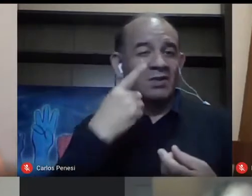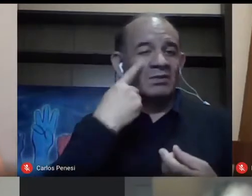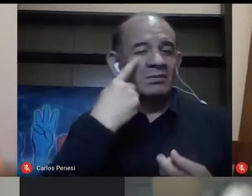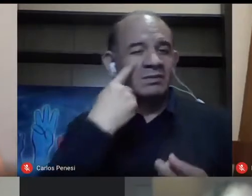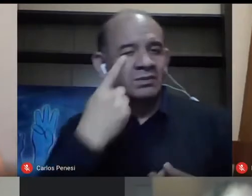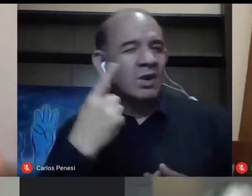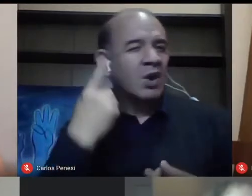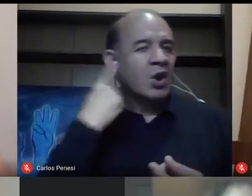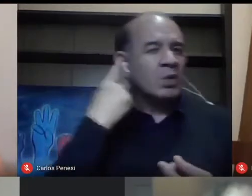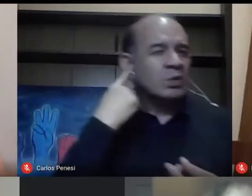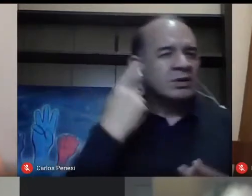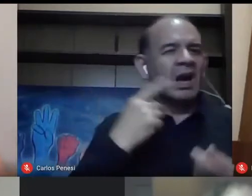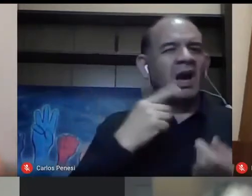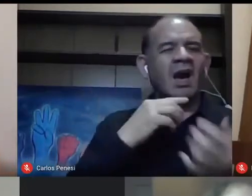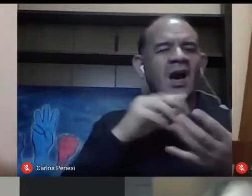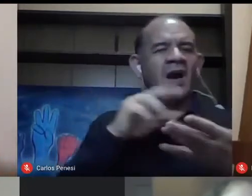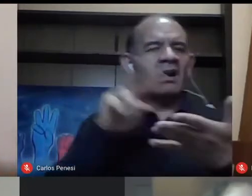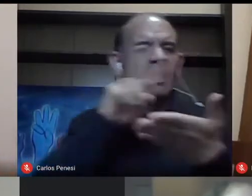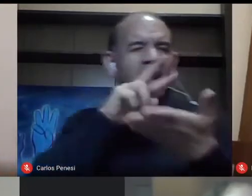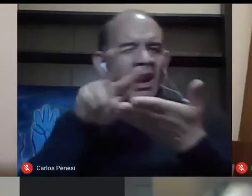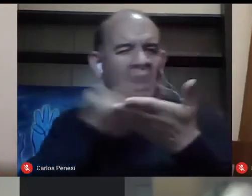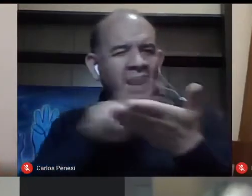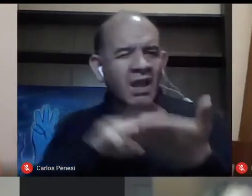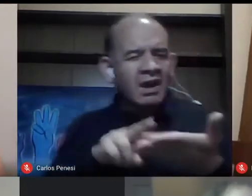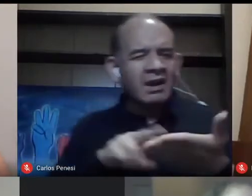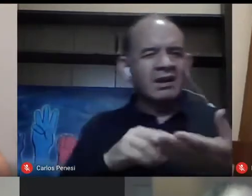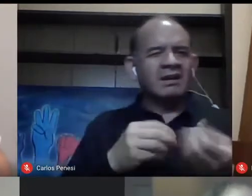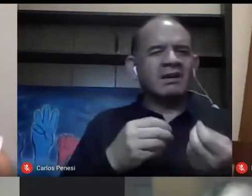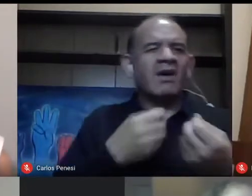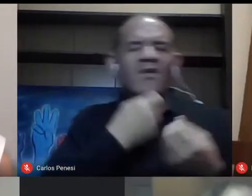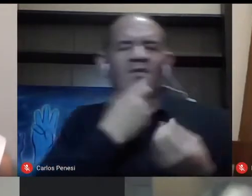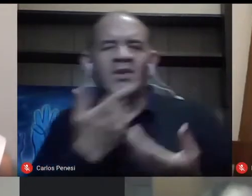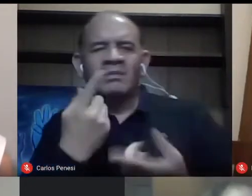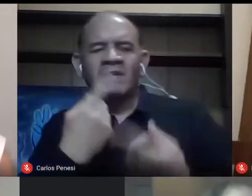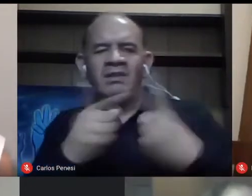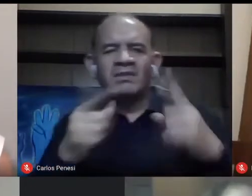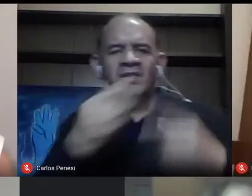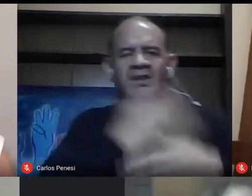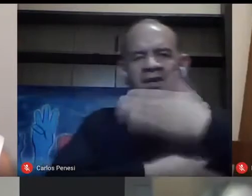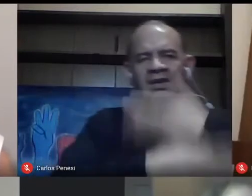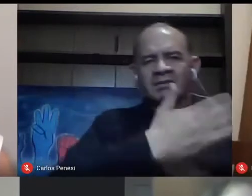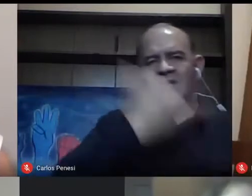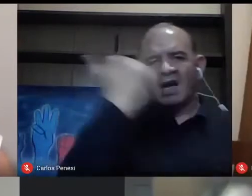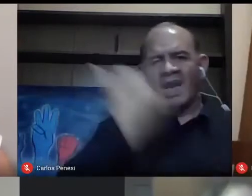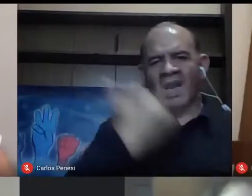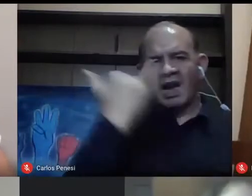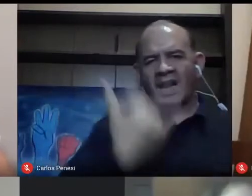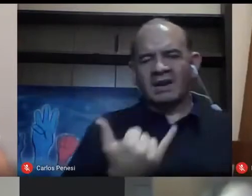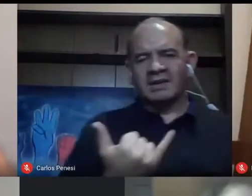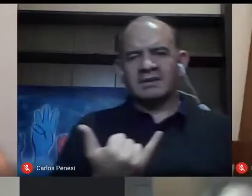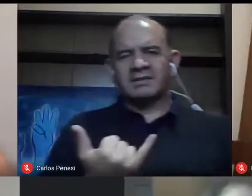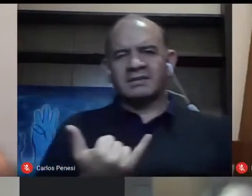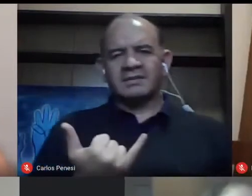digamos, de las personas con discapacidad, en la diversidad de discapacidades que puede,